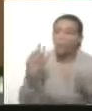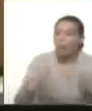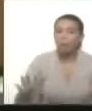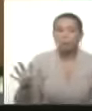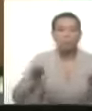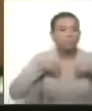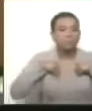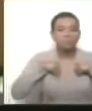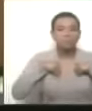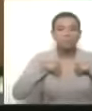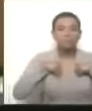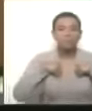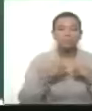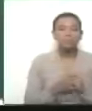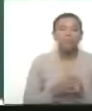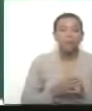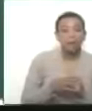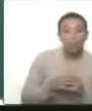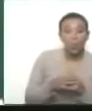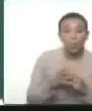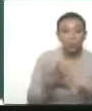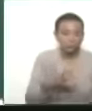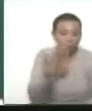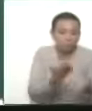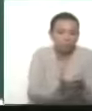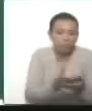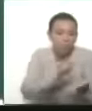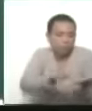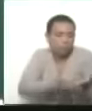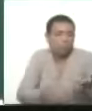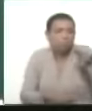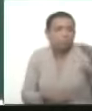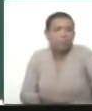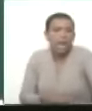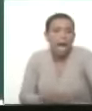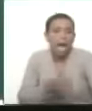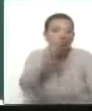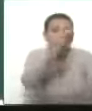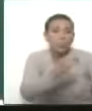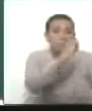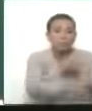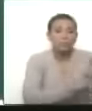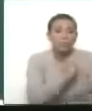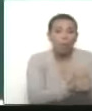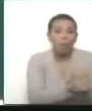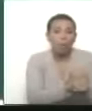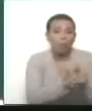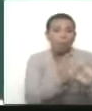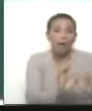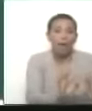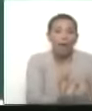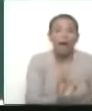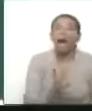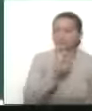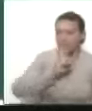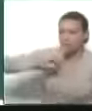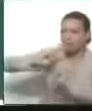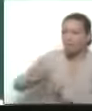y ahora el recurso Temerario que ha metido Guyana ante la Corte Internacional de Justicia tendrá